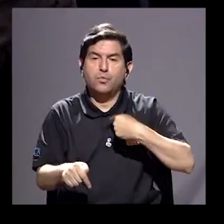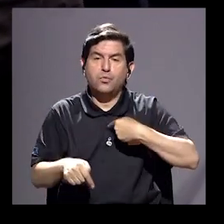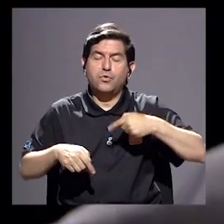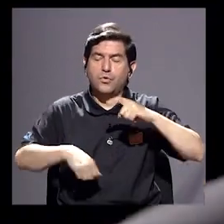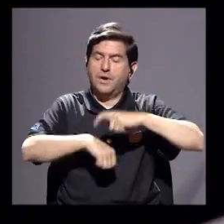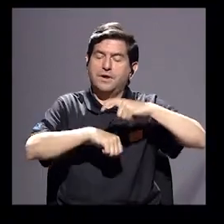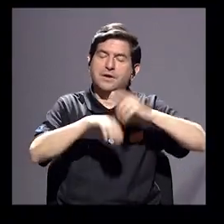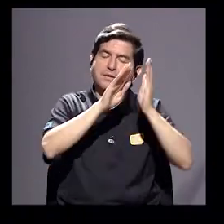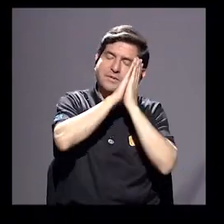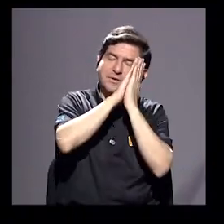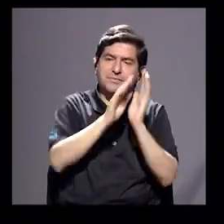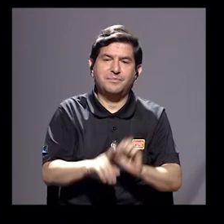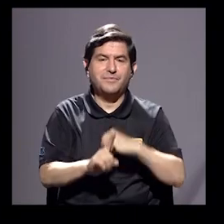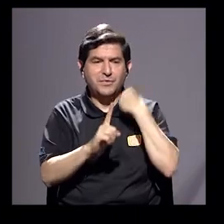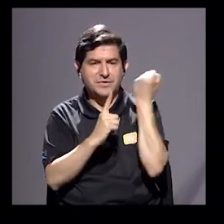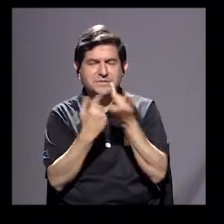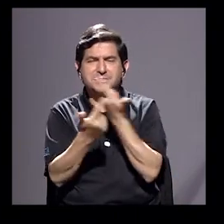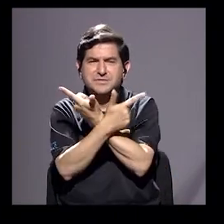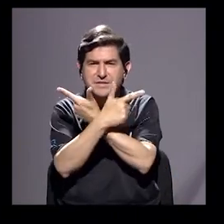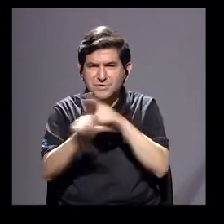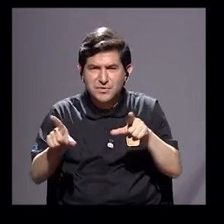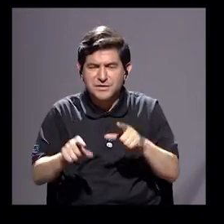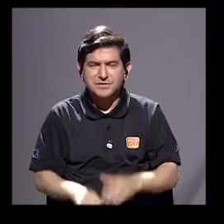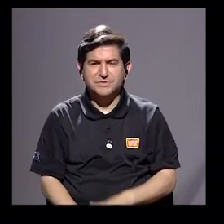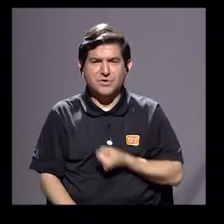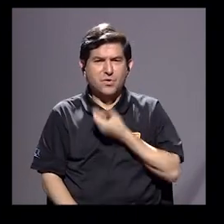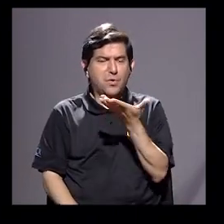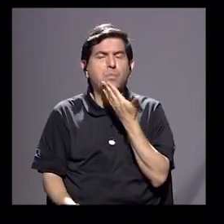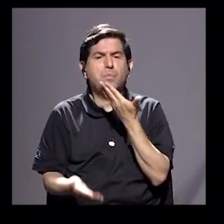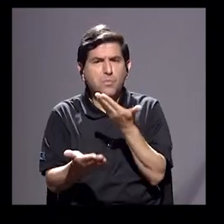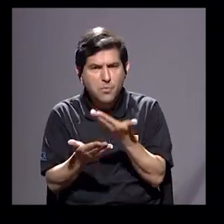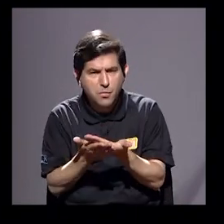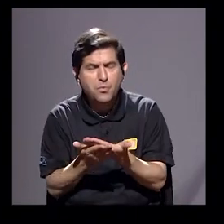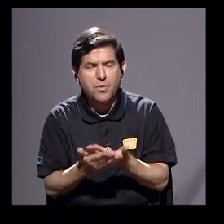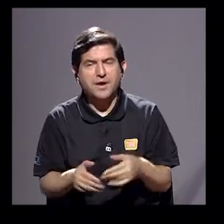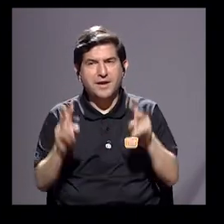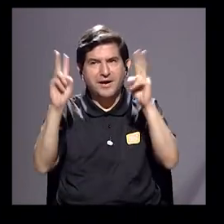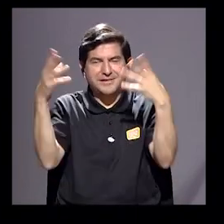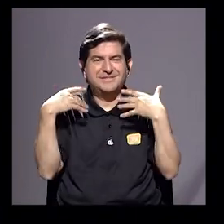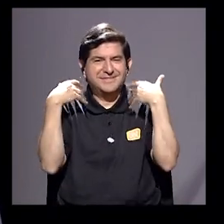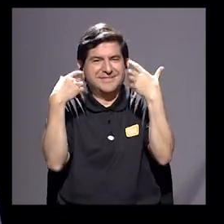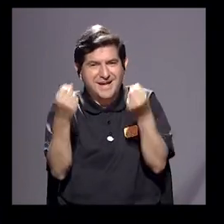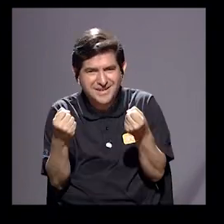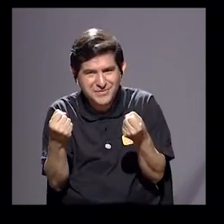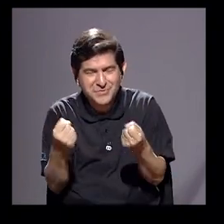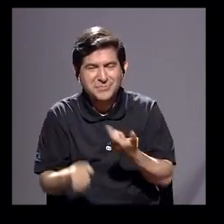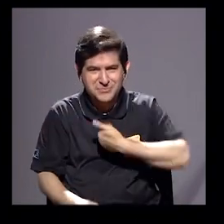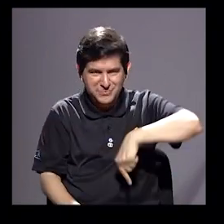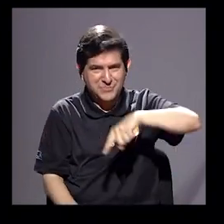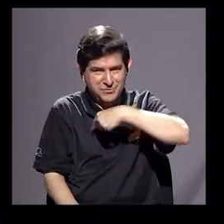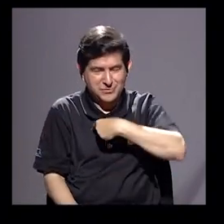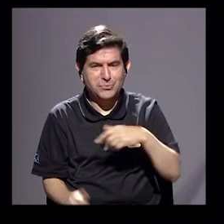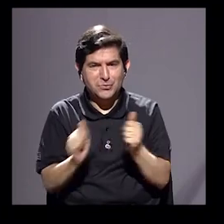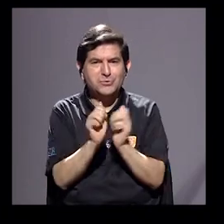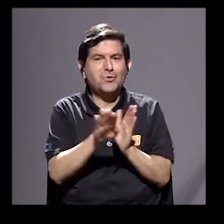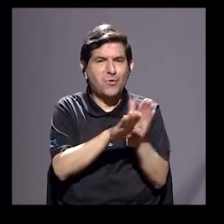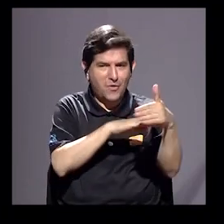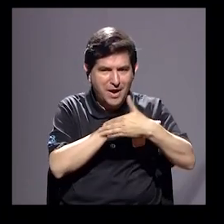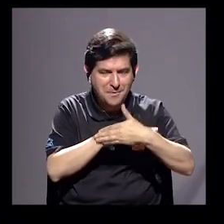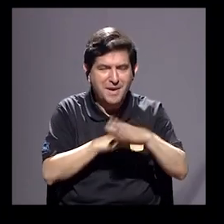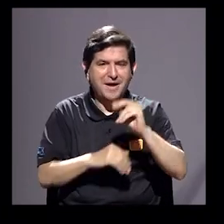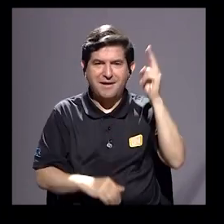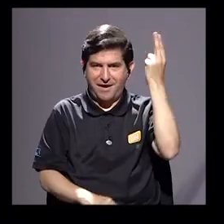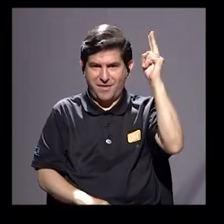el estado de la libertad de expresión es de siempre hemos gozado de una muy buena salud junto con jamaica y también en